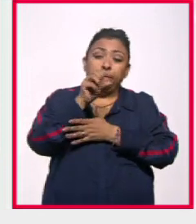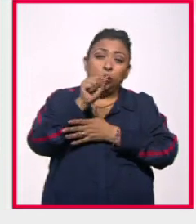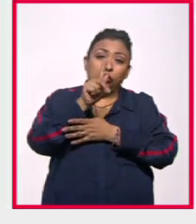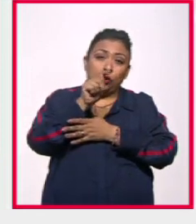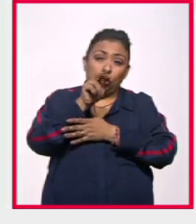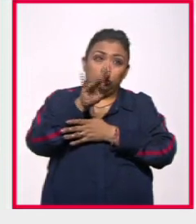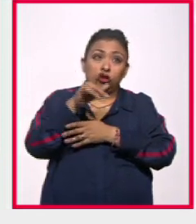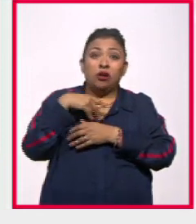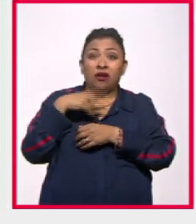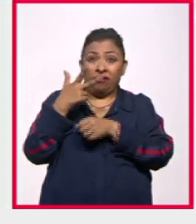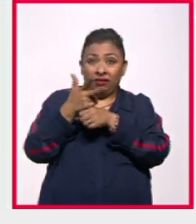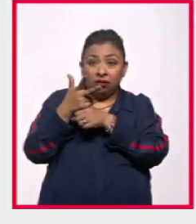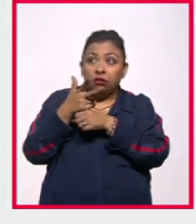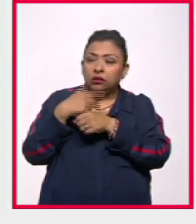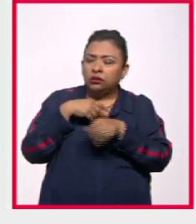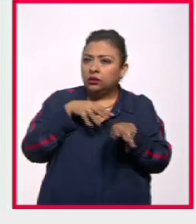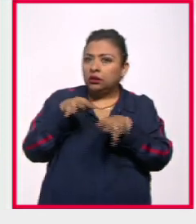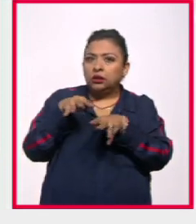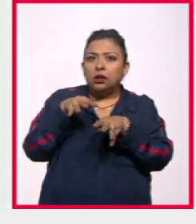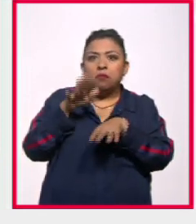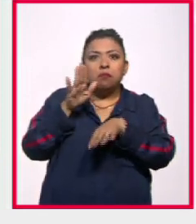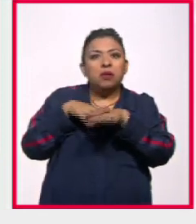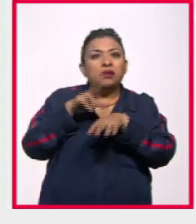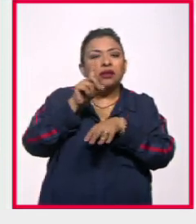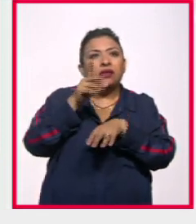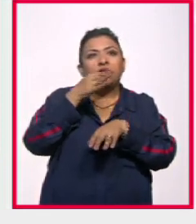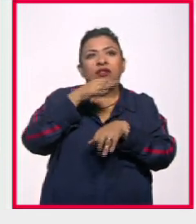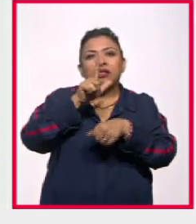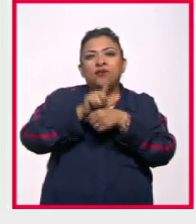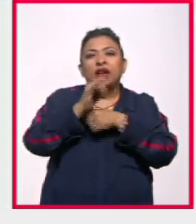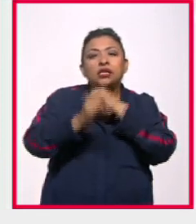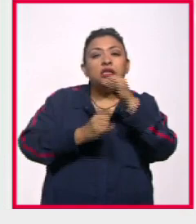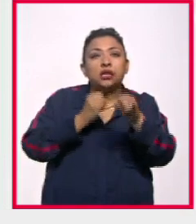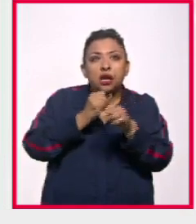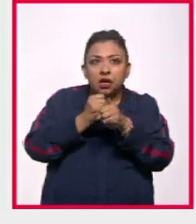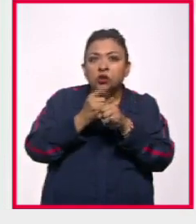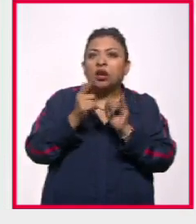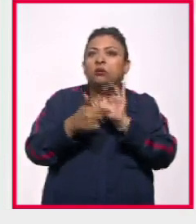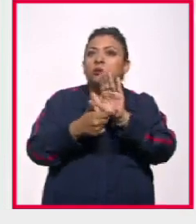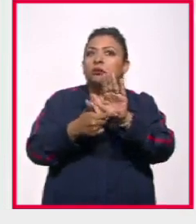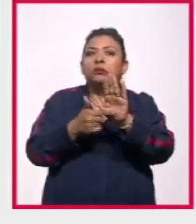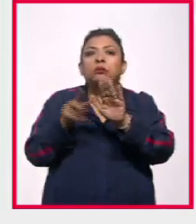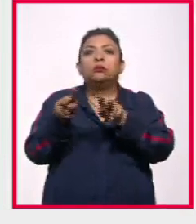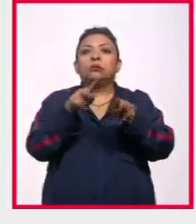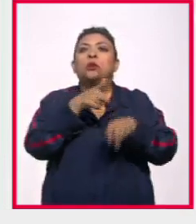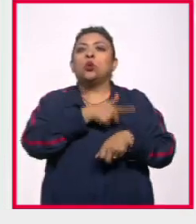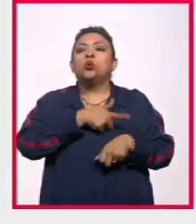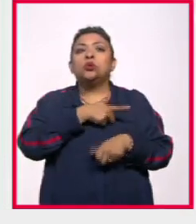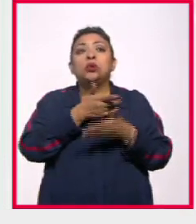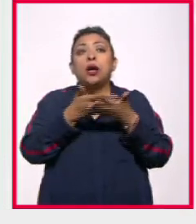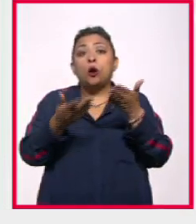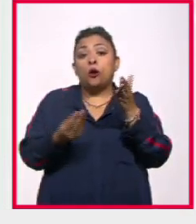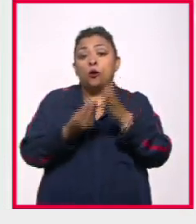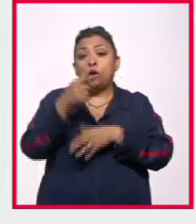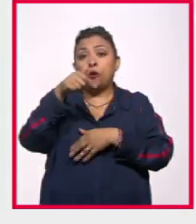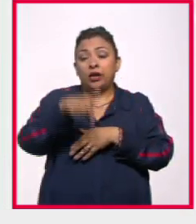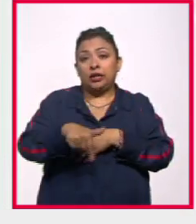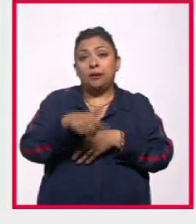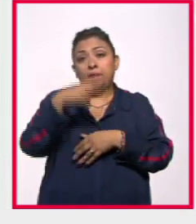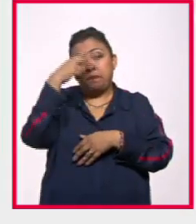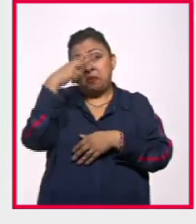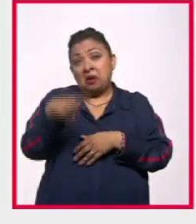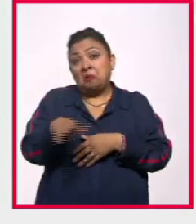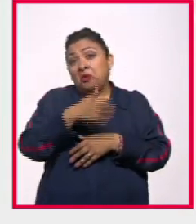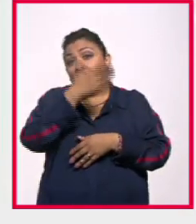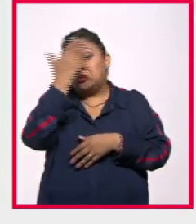Desde entonces el filme ha llamado la atención en más de 30 festivales internacionales donde se ha presentado. Ahora se estrena en nuestro país y no